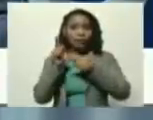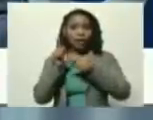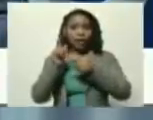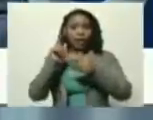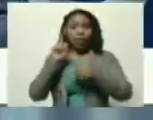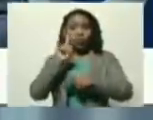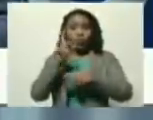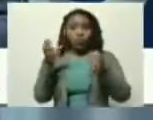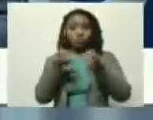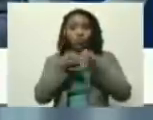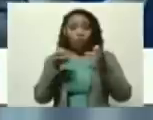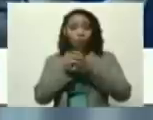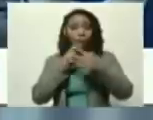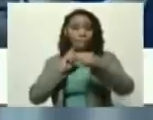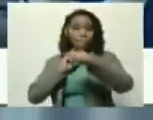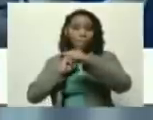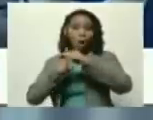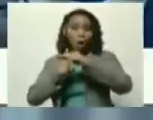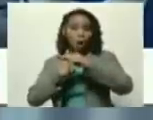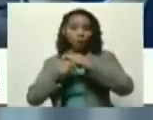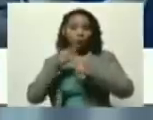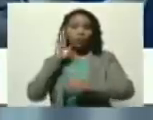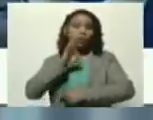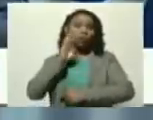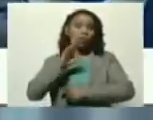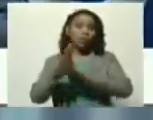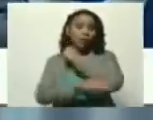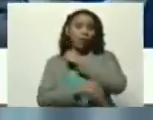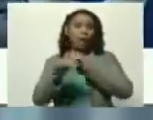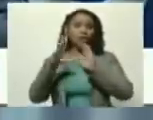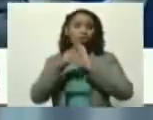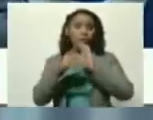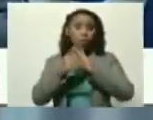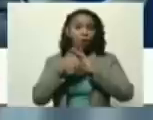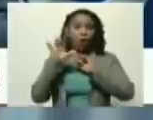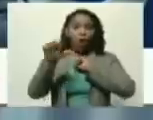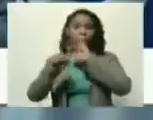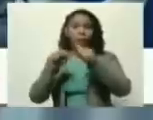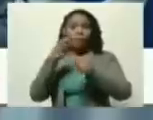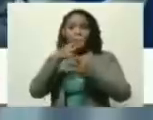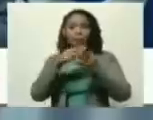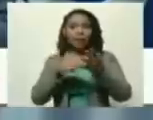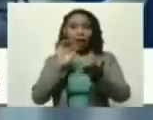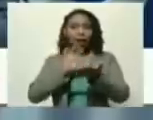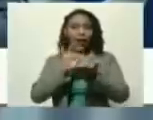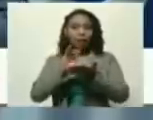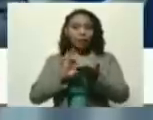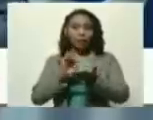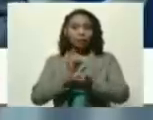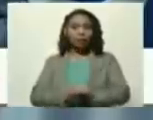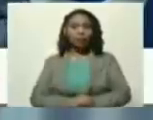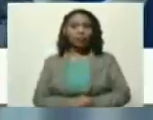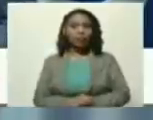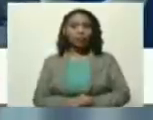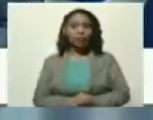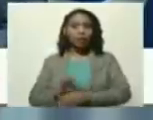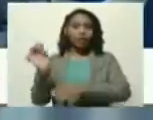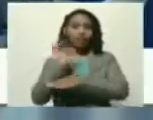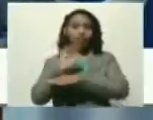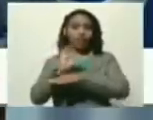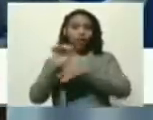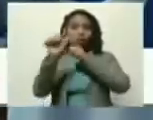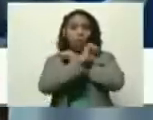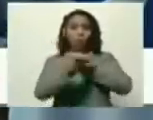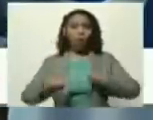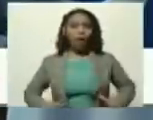grupo delincuencial dedicado al robo, hurto y compra de material estratégico. Funcionarios de la